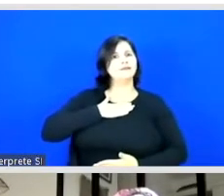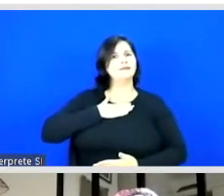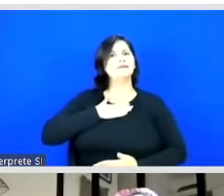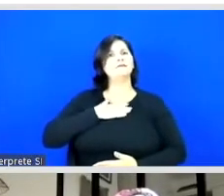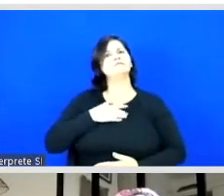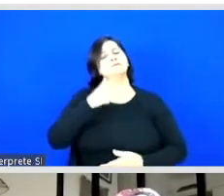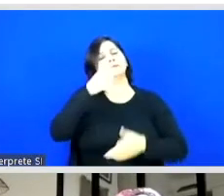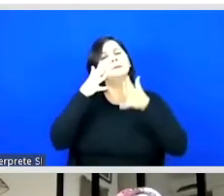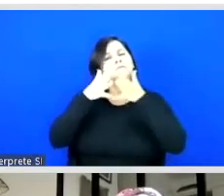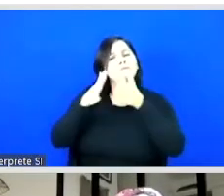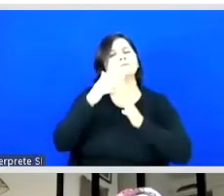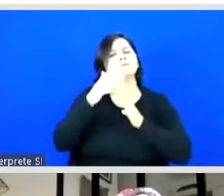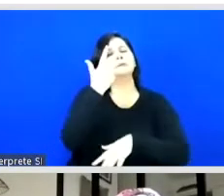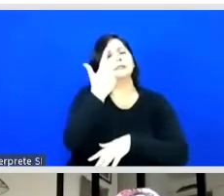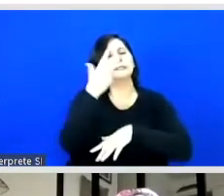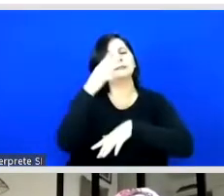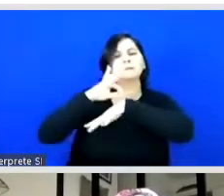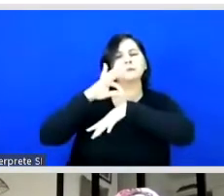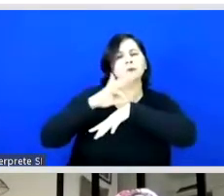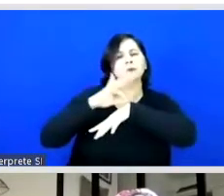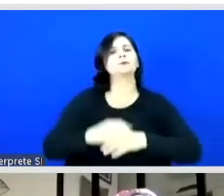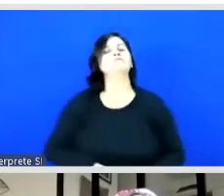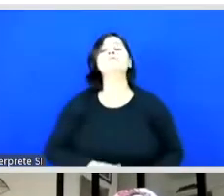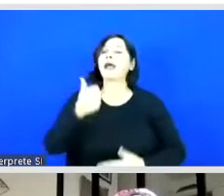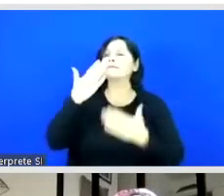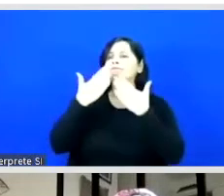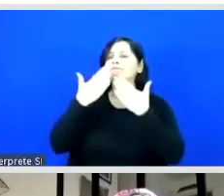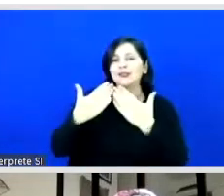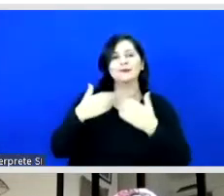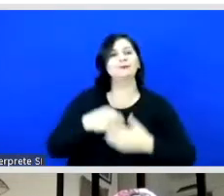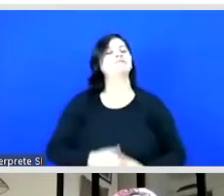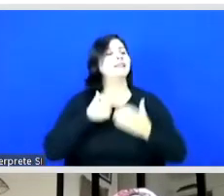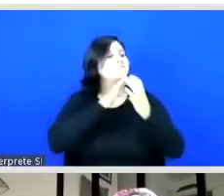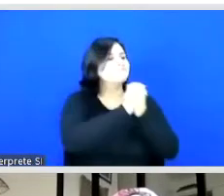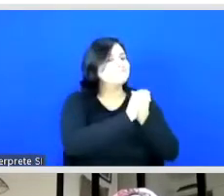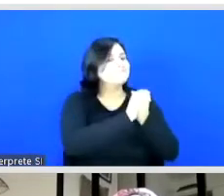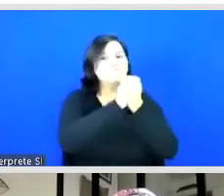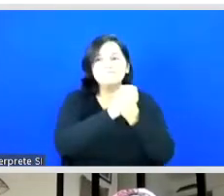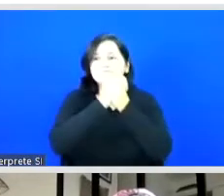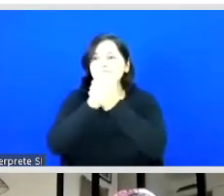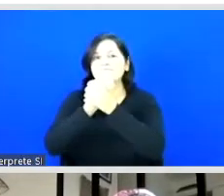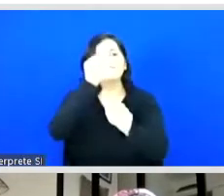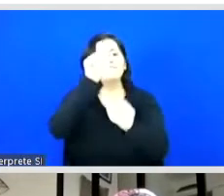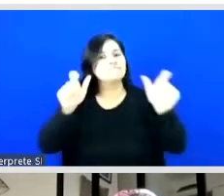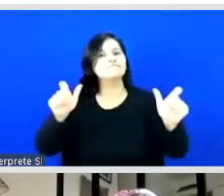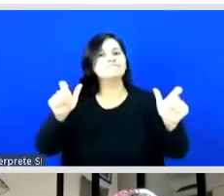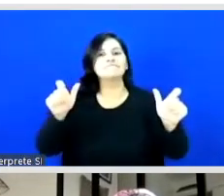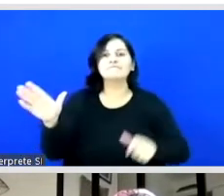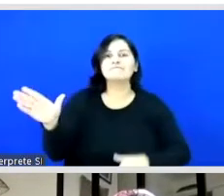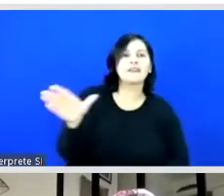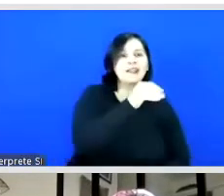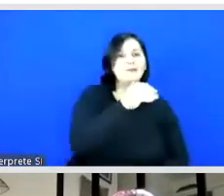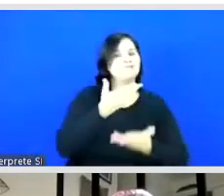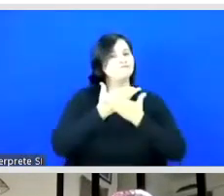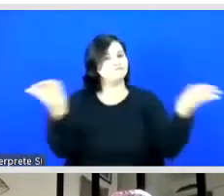Bueno, muchísimas gracias. Un gran saludo a todas, todos, todes. Soy la única